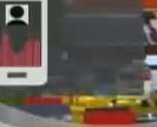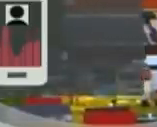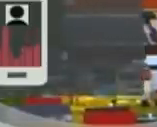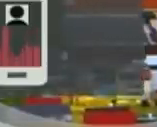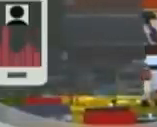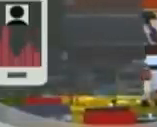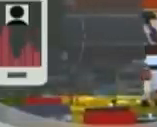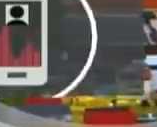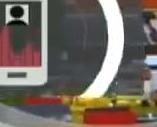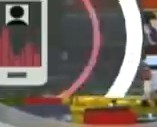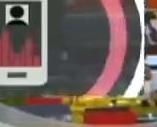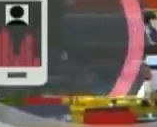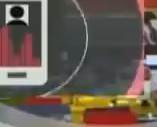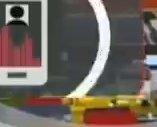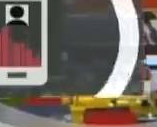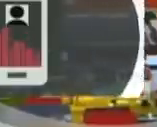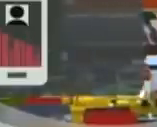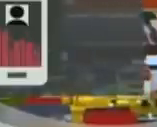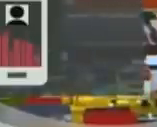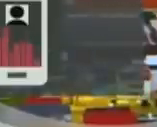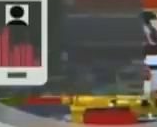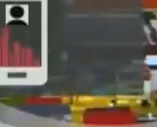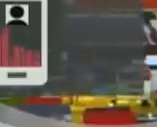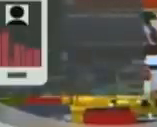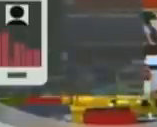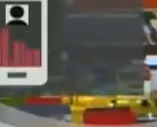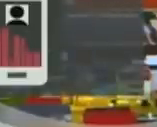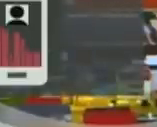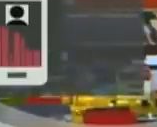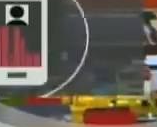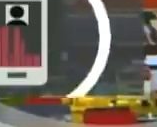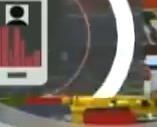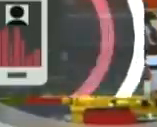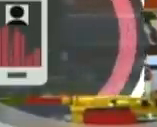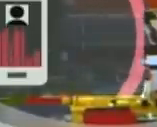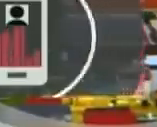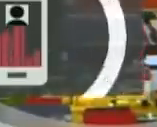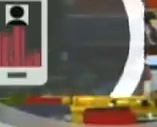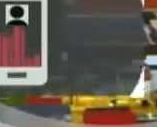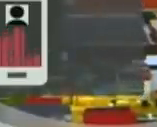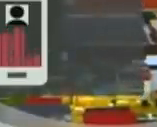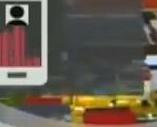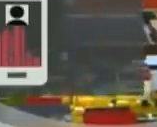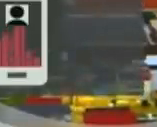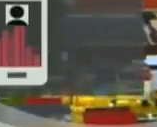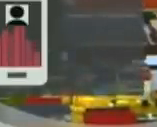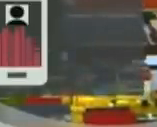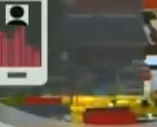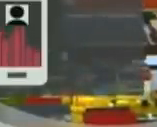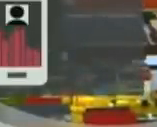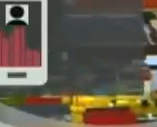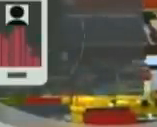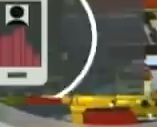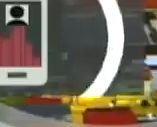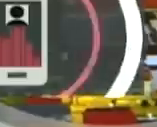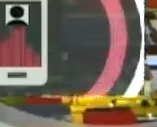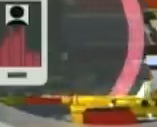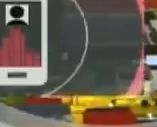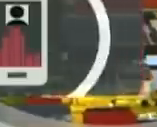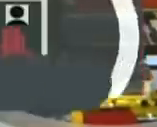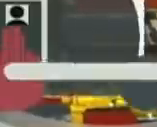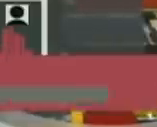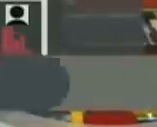la proliferación, la aplicación de pruebas en la población de forma personalizada y masiva.